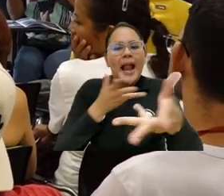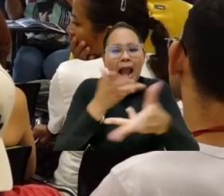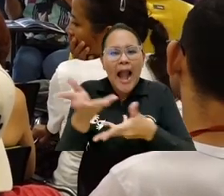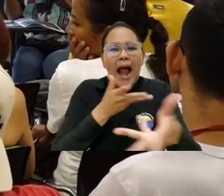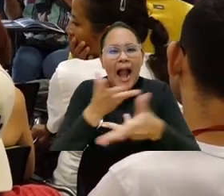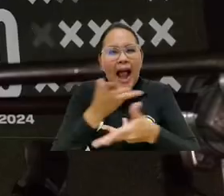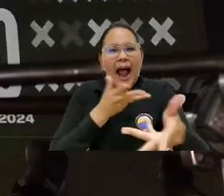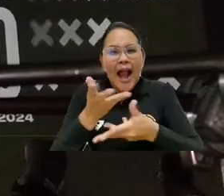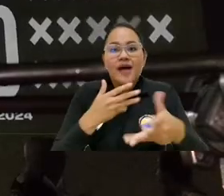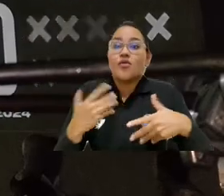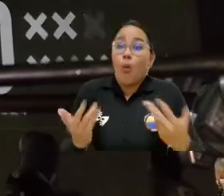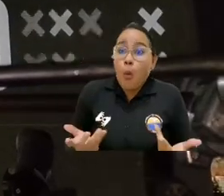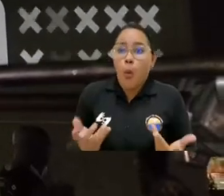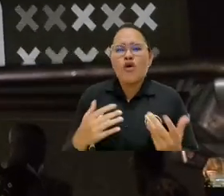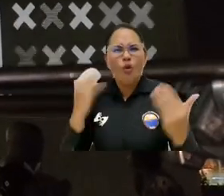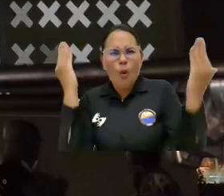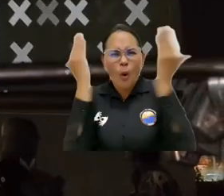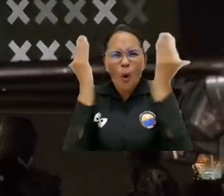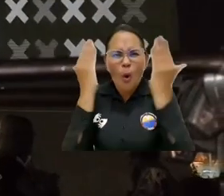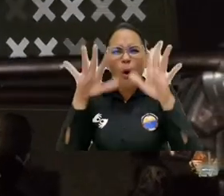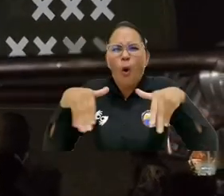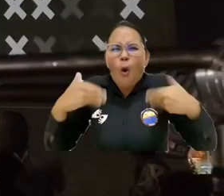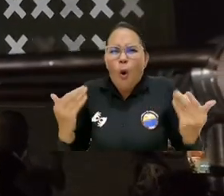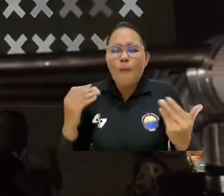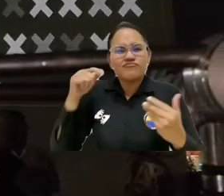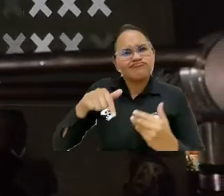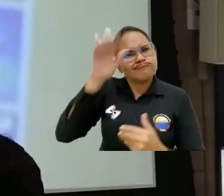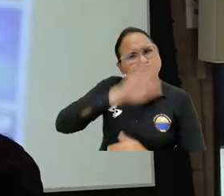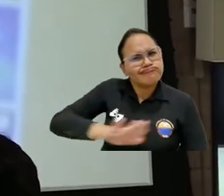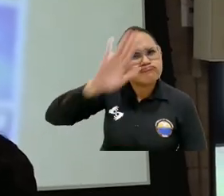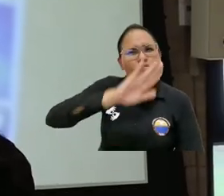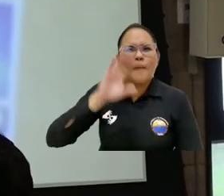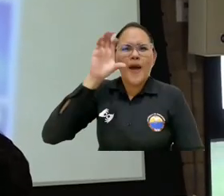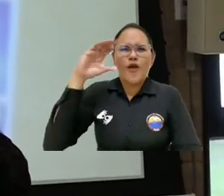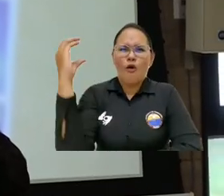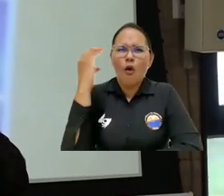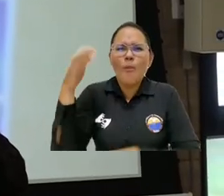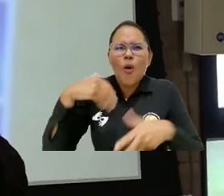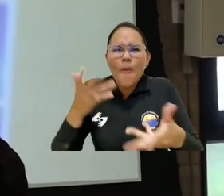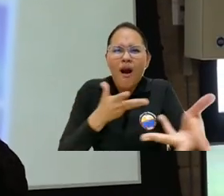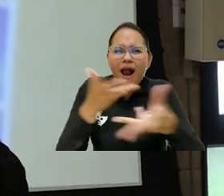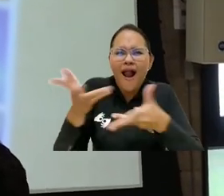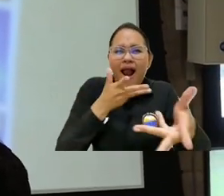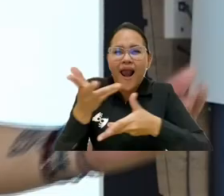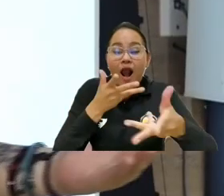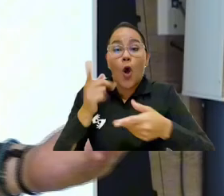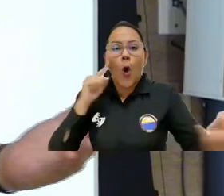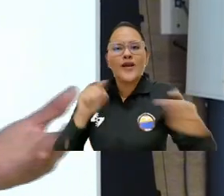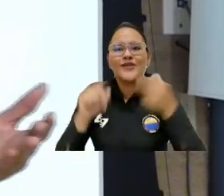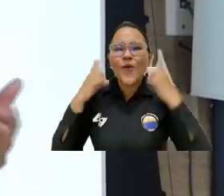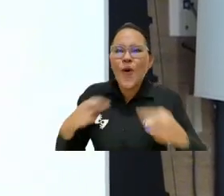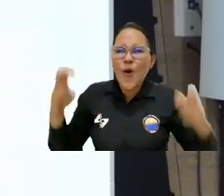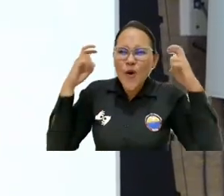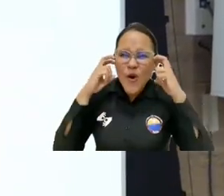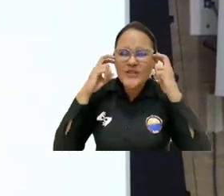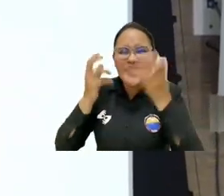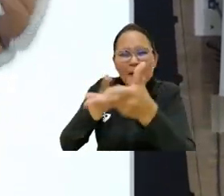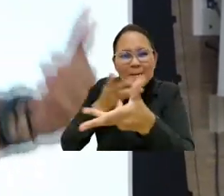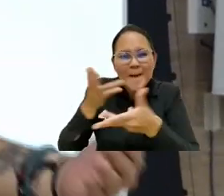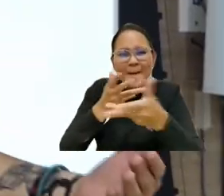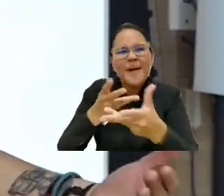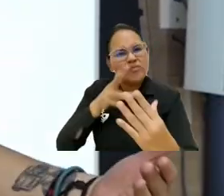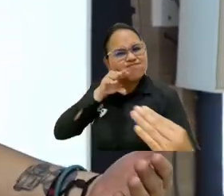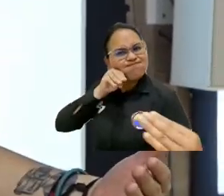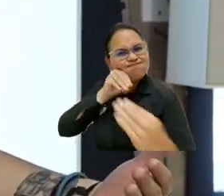propició el intercambio y reflexión frente a iniciativas que dan cuenta del quehacer audiovisual de la región y el país, para crear sinergias que promuevan